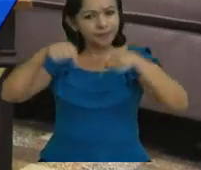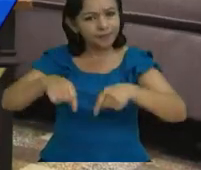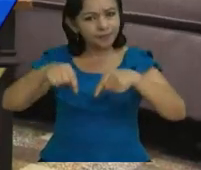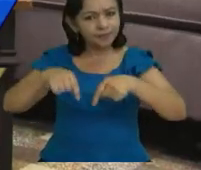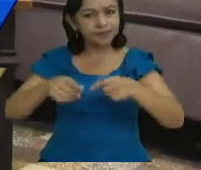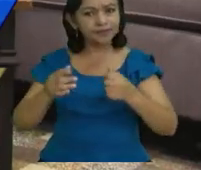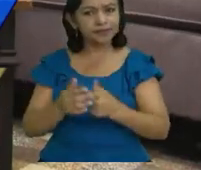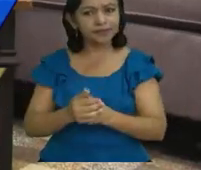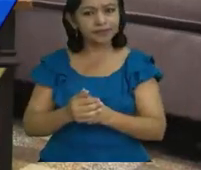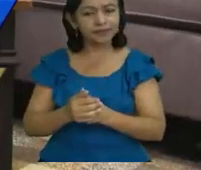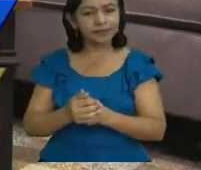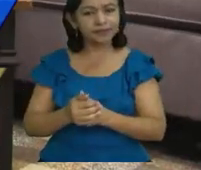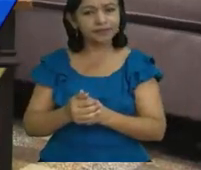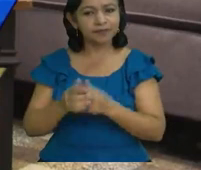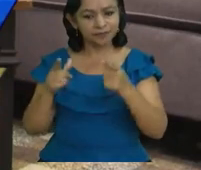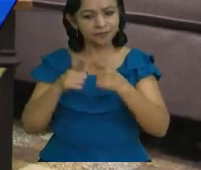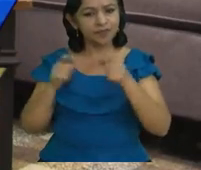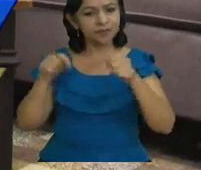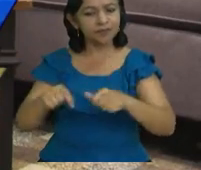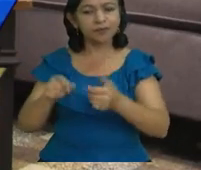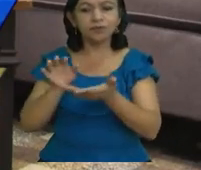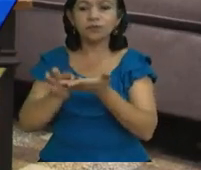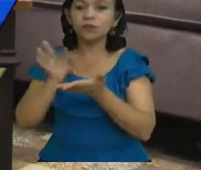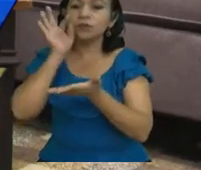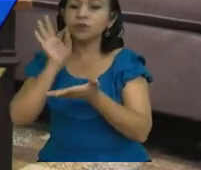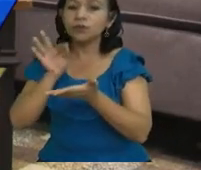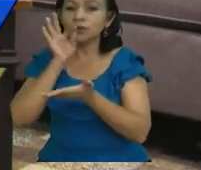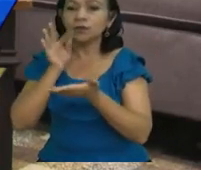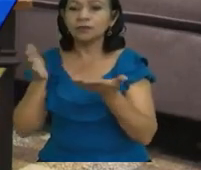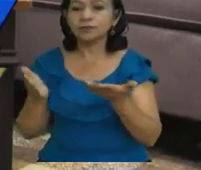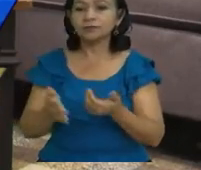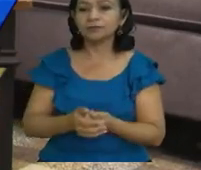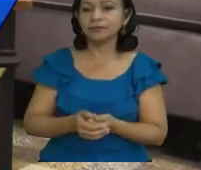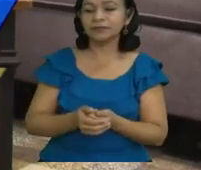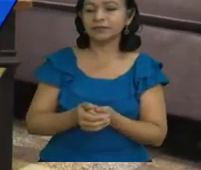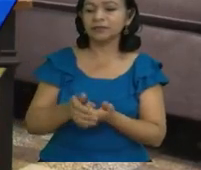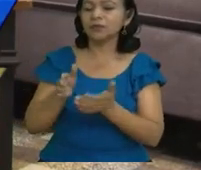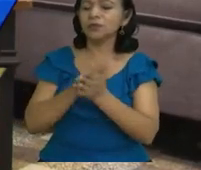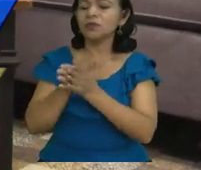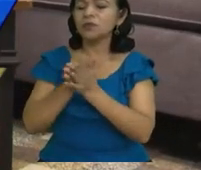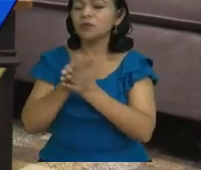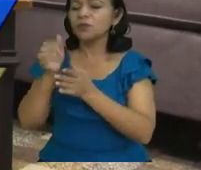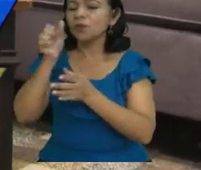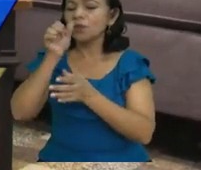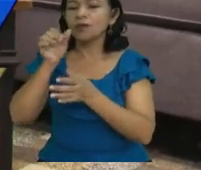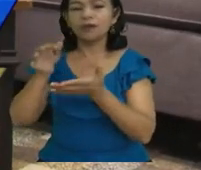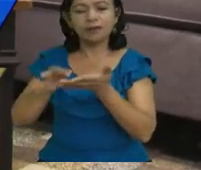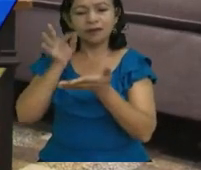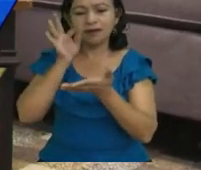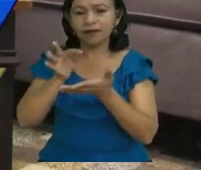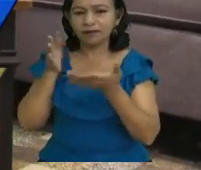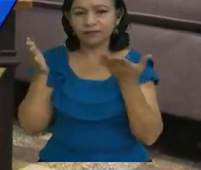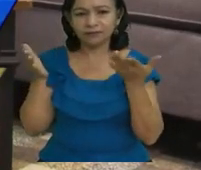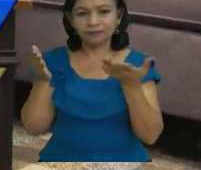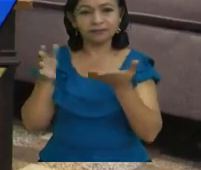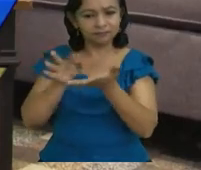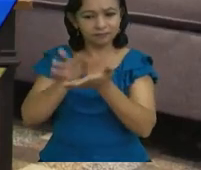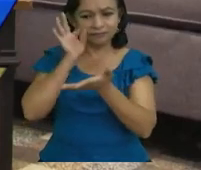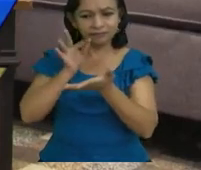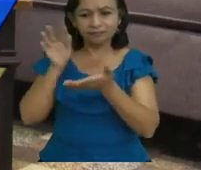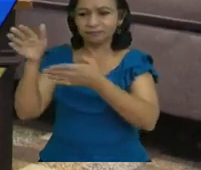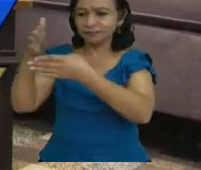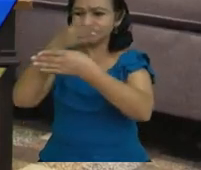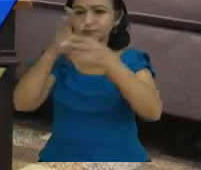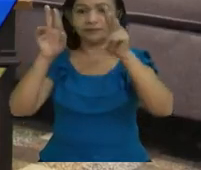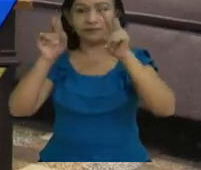Inclusive aquí nos vamos a los cafés y pedís un granizado de esto, pedís todo a base, hay un montón a base de café.